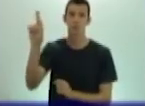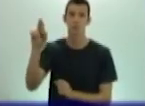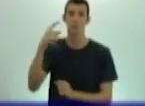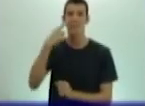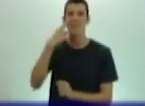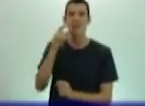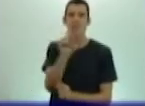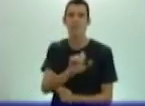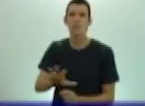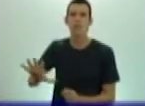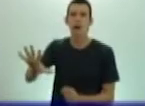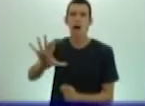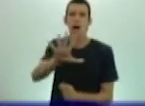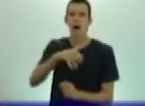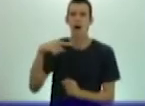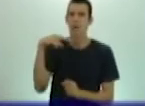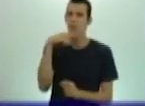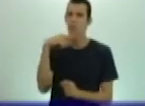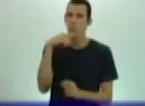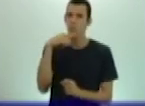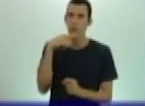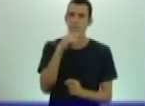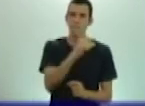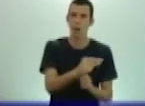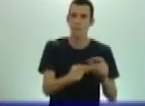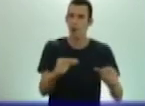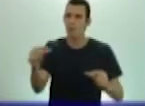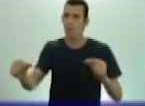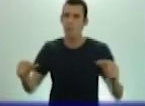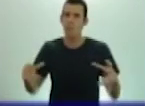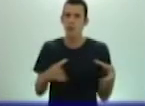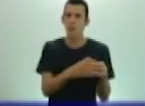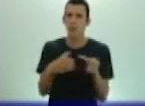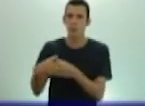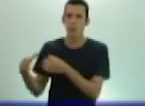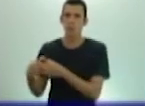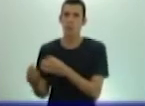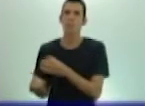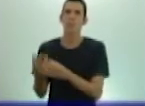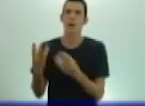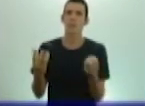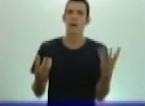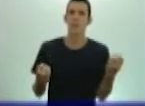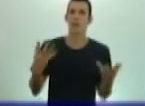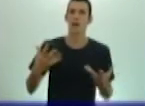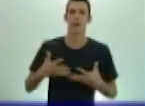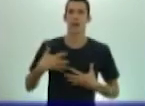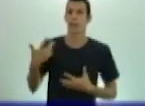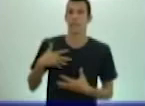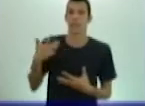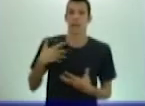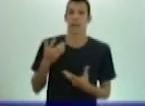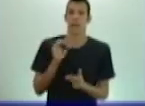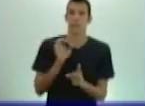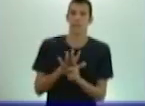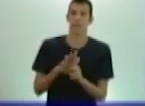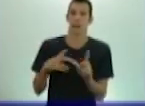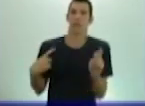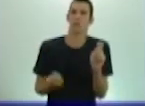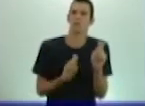social, y que va a tener como resultado esas manifestaciones que se van a dar por las masas populares, y que el día 23 de